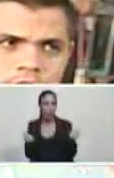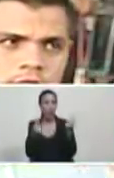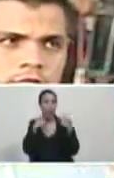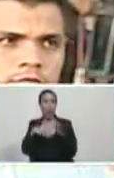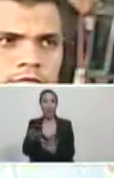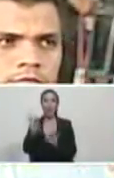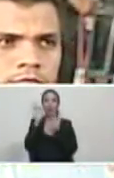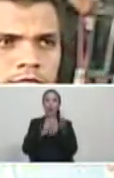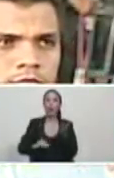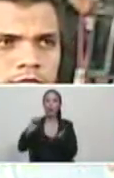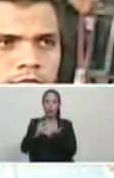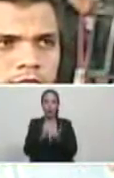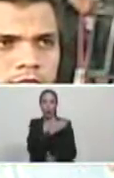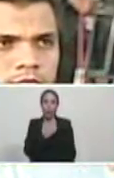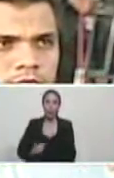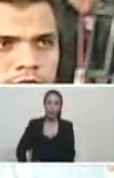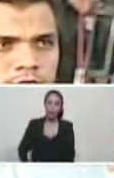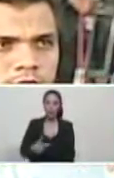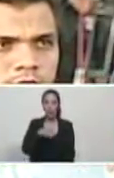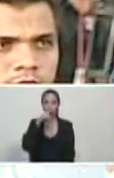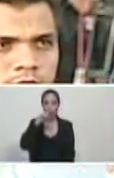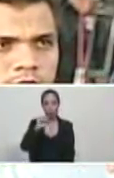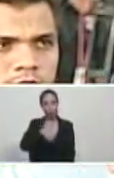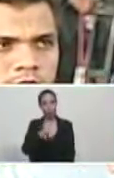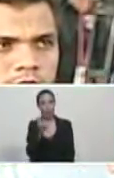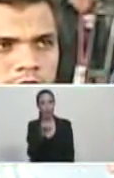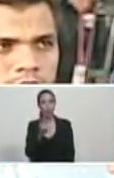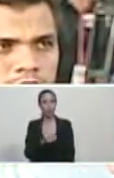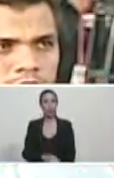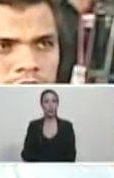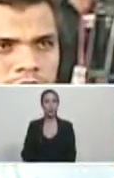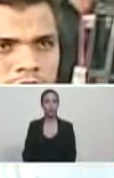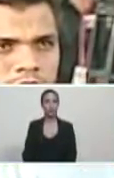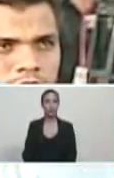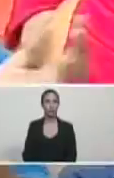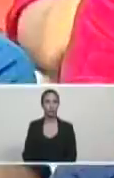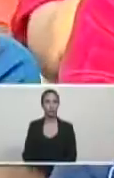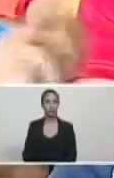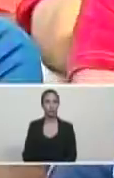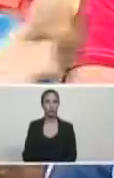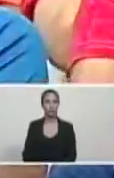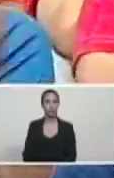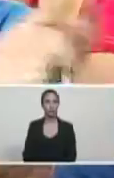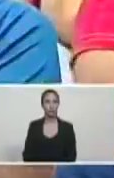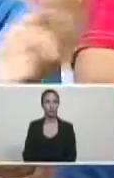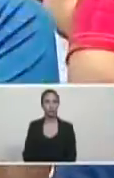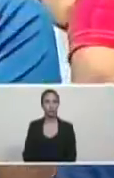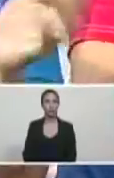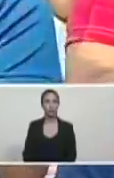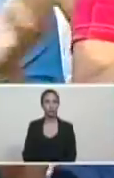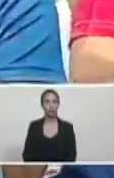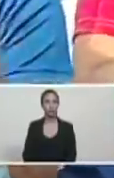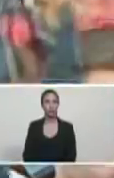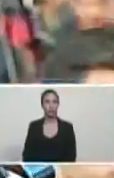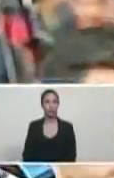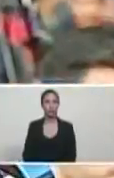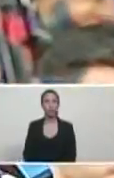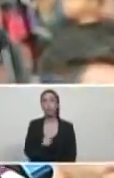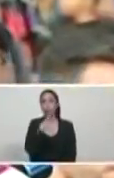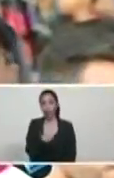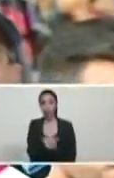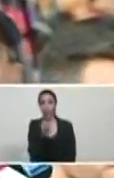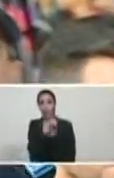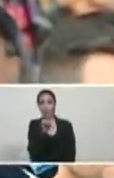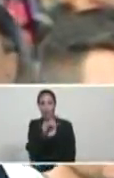reelegirlo como presidente constitucional de la República Bolivariana de Venezuela. Porque aquí en Venezuela hay